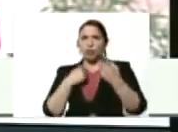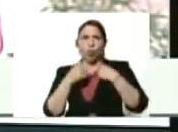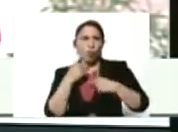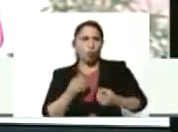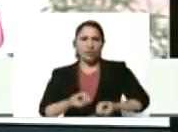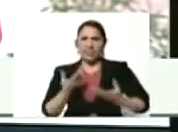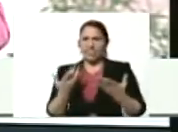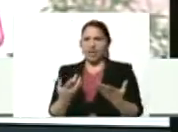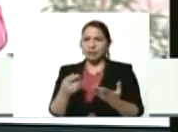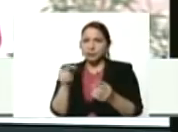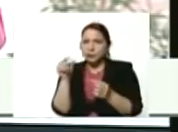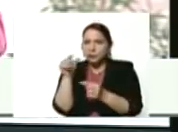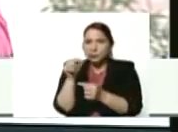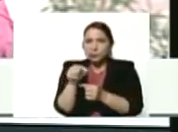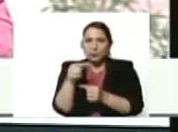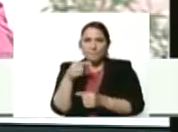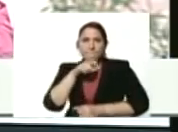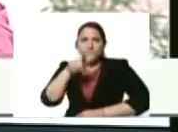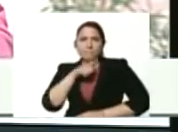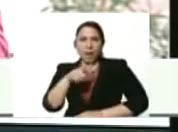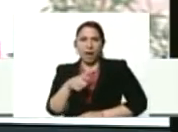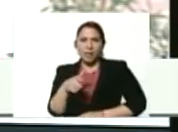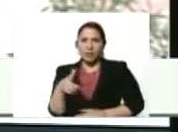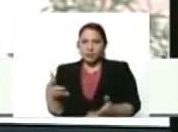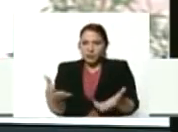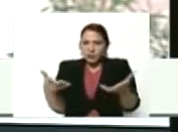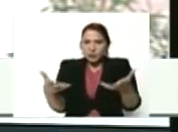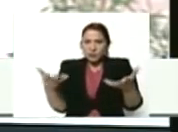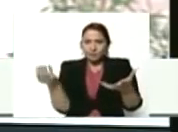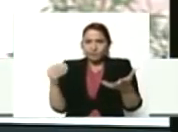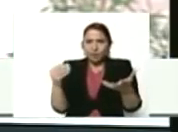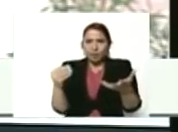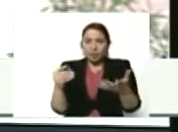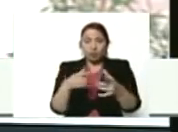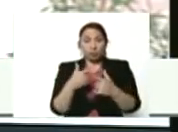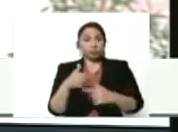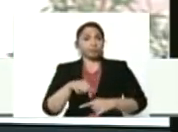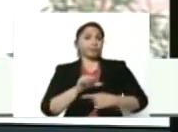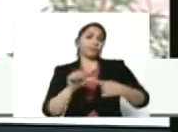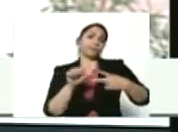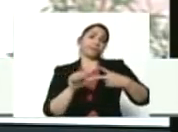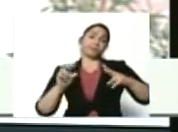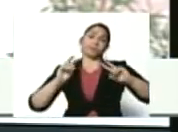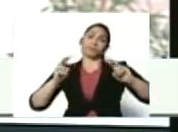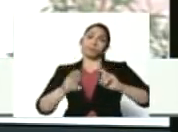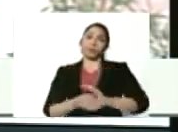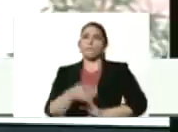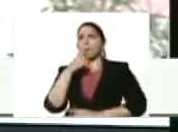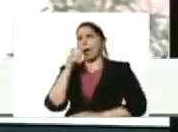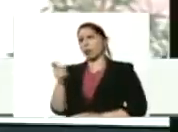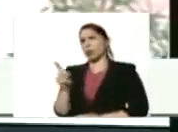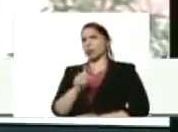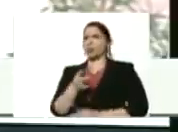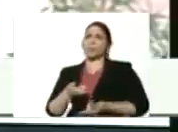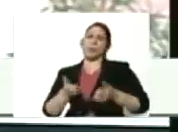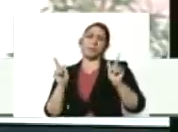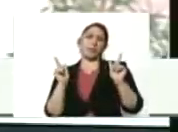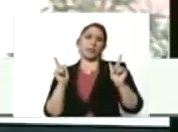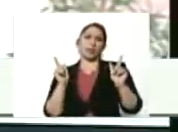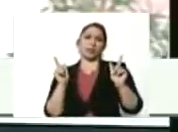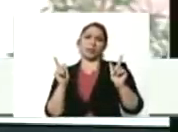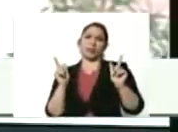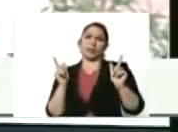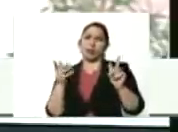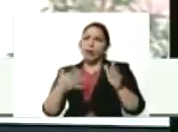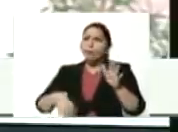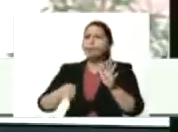dan venenito, le dan sazón. Entonces esta semana el tema fue que Maduro no permite que se